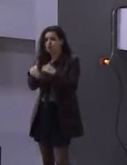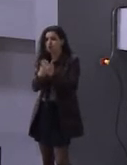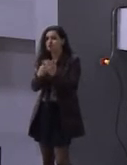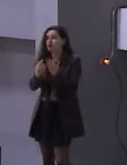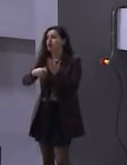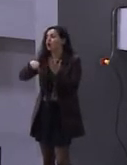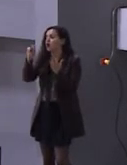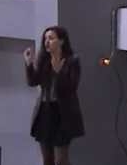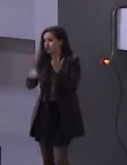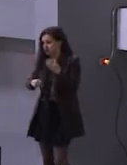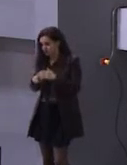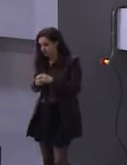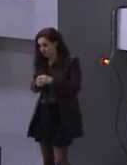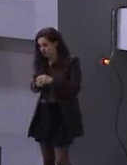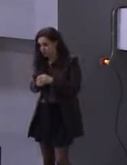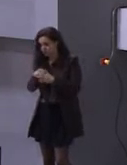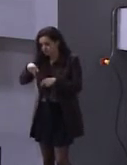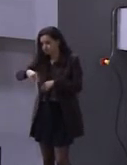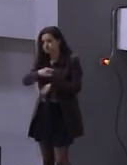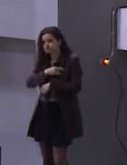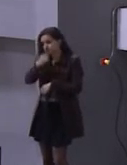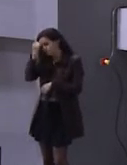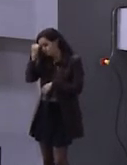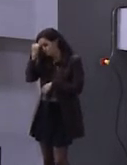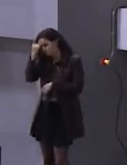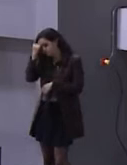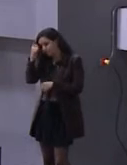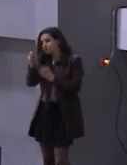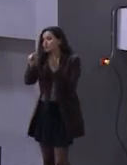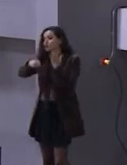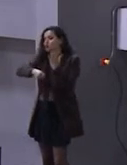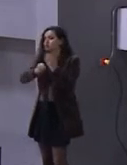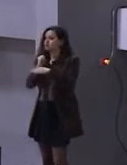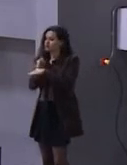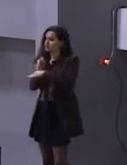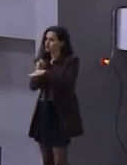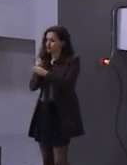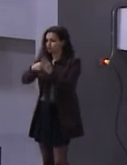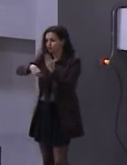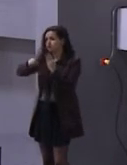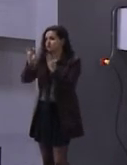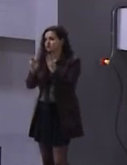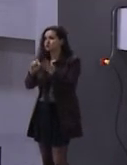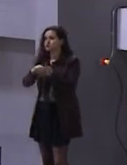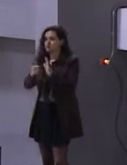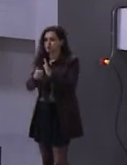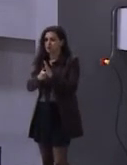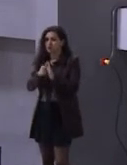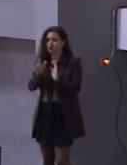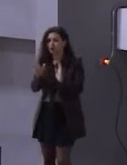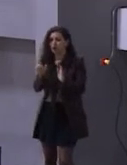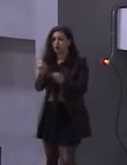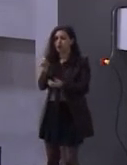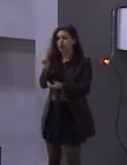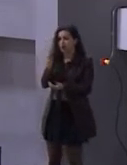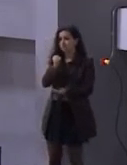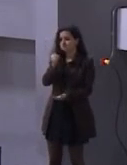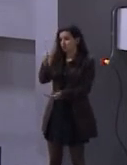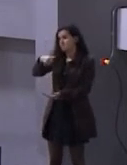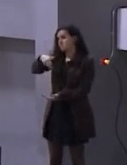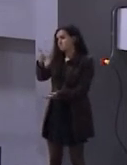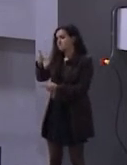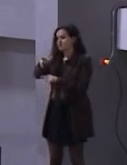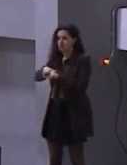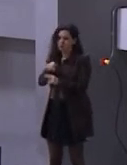acreditados. Es una universidad que tiene acreditación institucional y eso hace que los indicadores de su distribución de recursos sea más